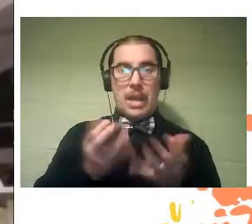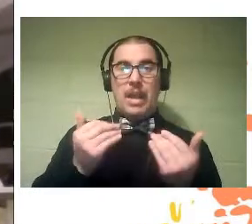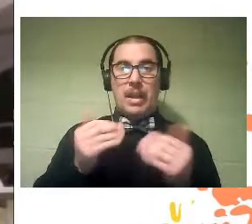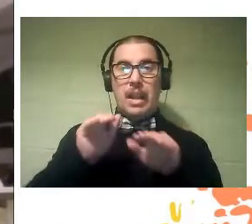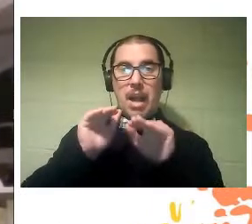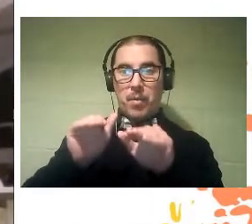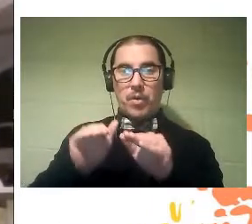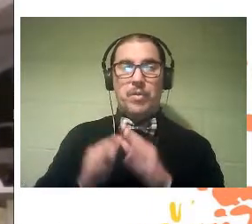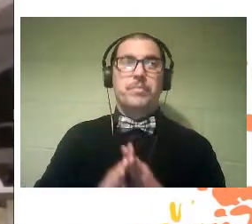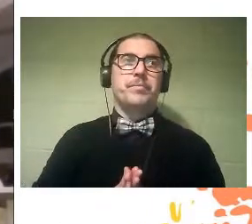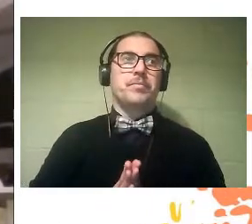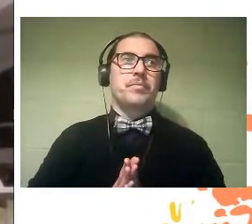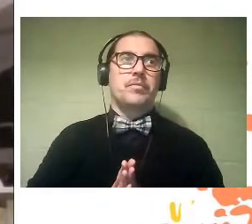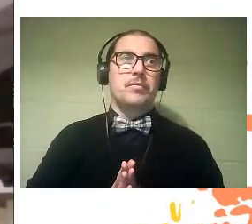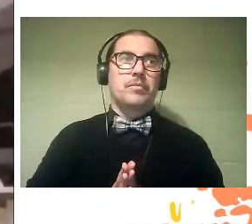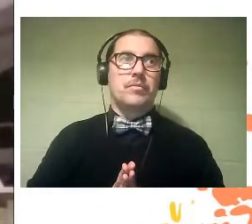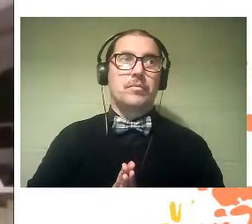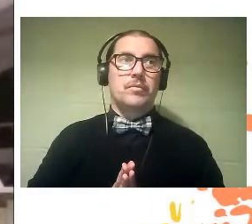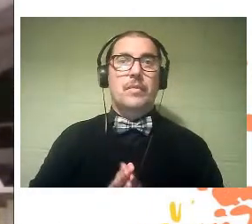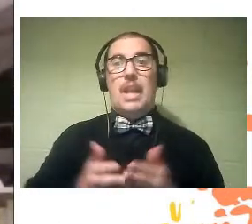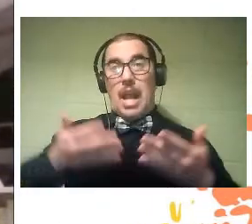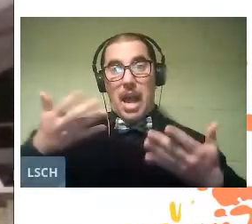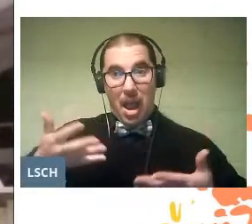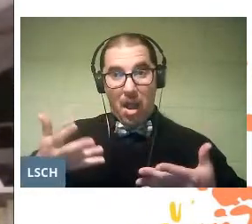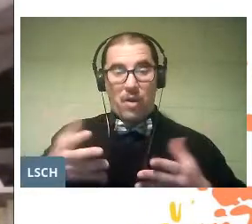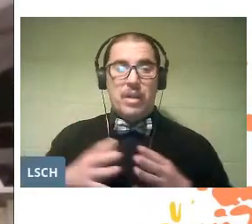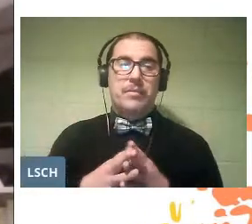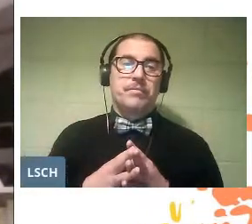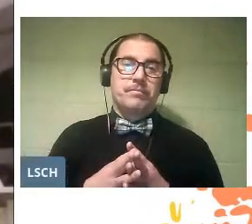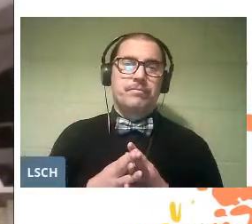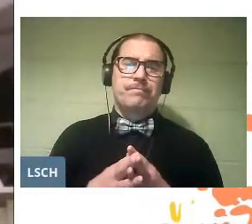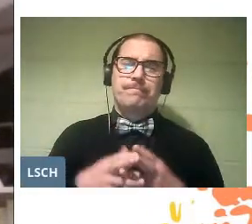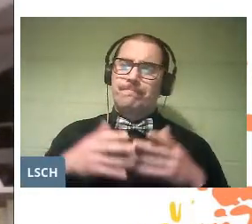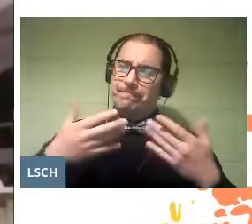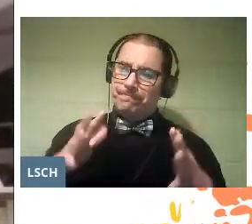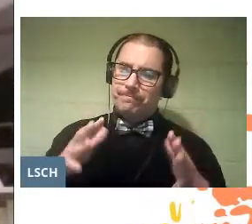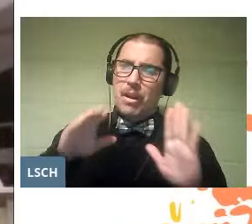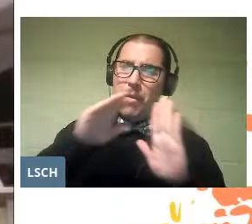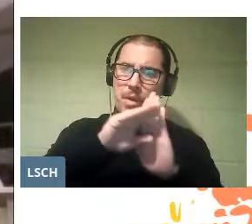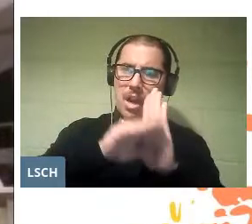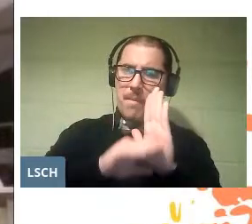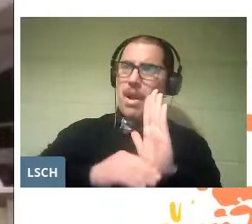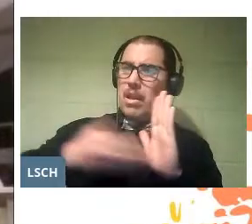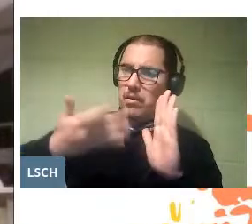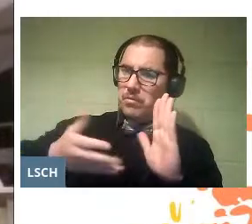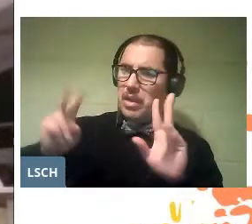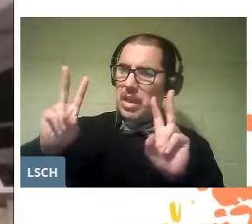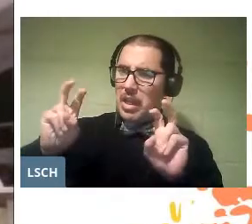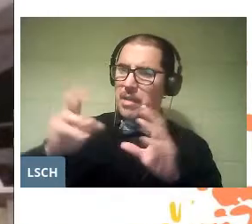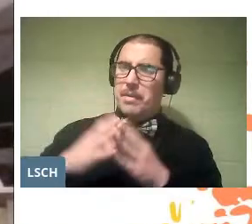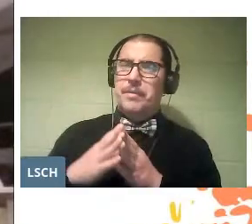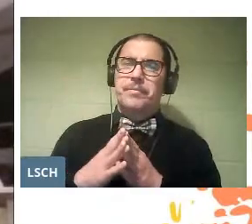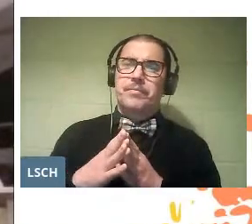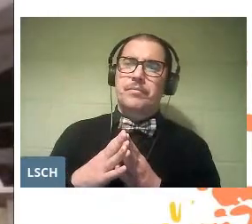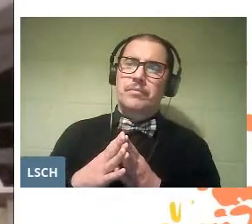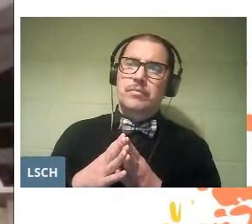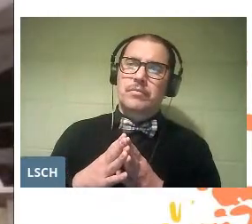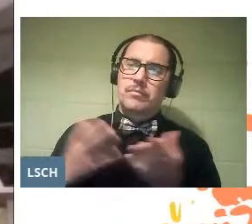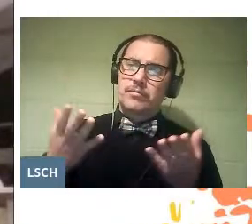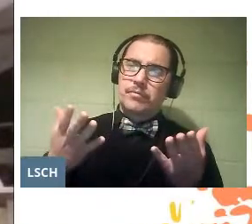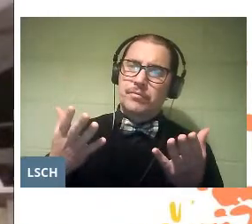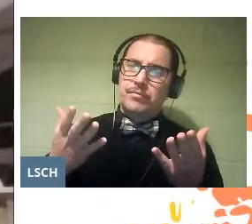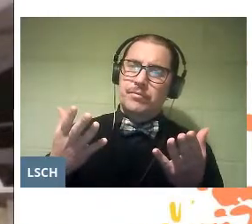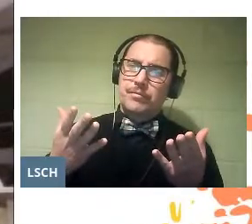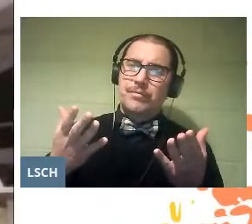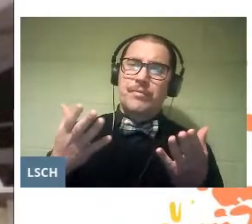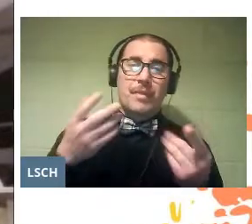ayuda. Y ahora entramos en el programa de hoy que estamos realizando con